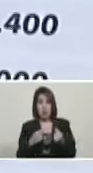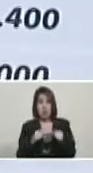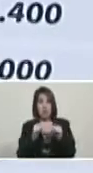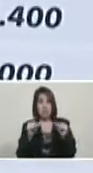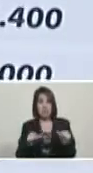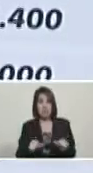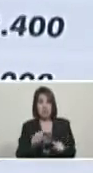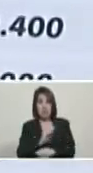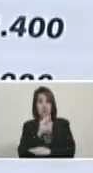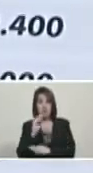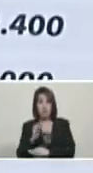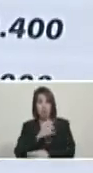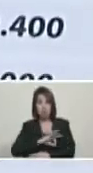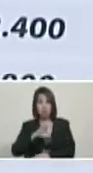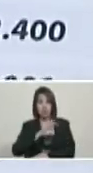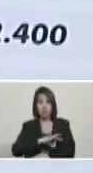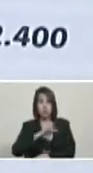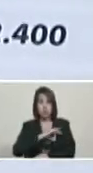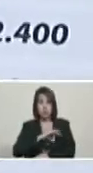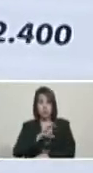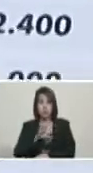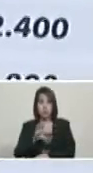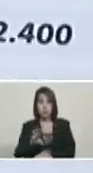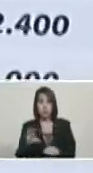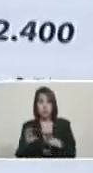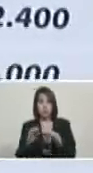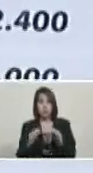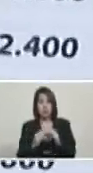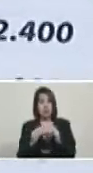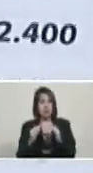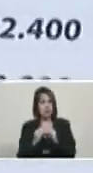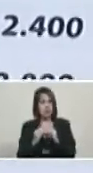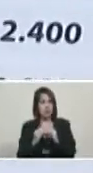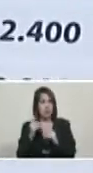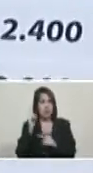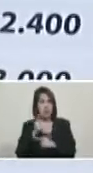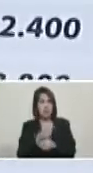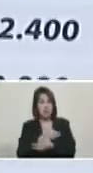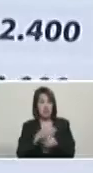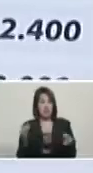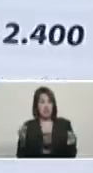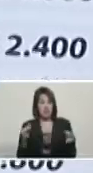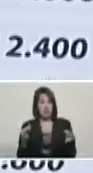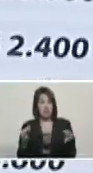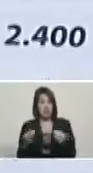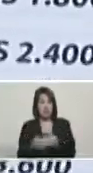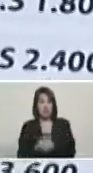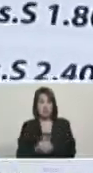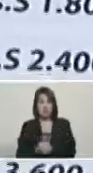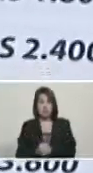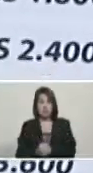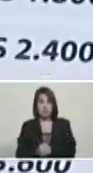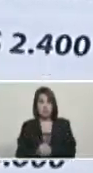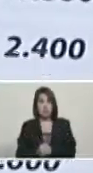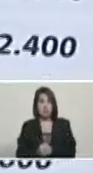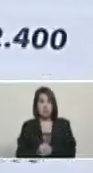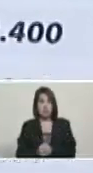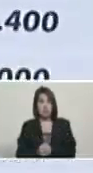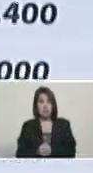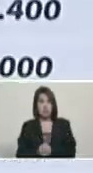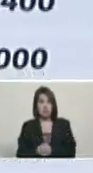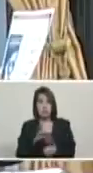social de la gran misión Hogares de la Patria debe perfeccionarse, Aristóbulo. Delcy, vicepresidente